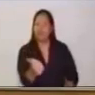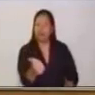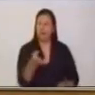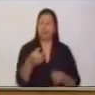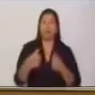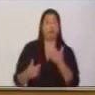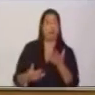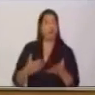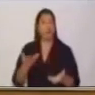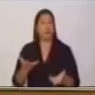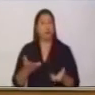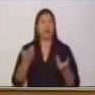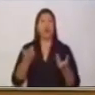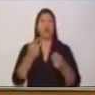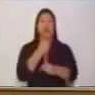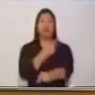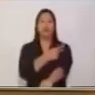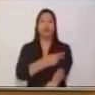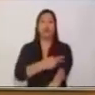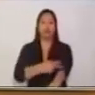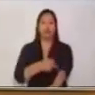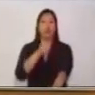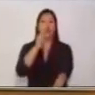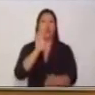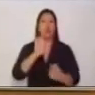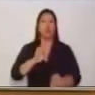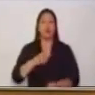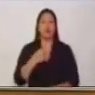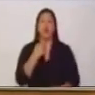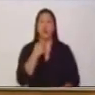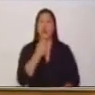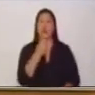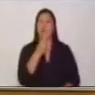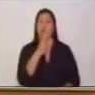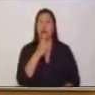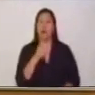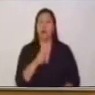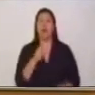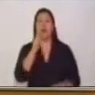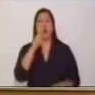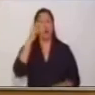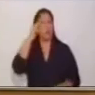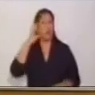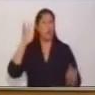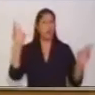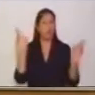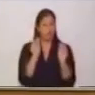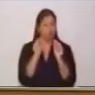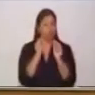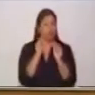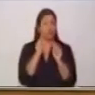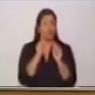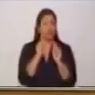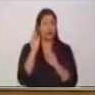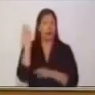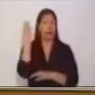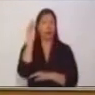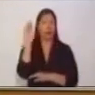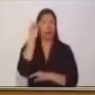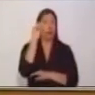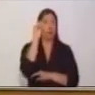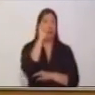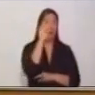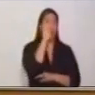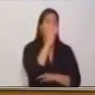narrador. Y vimos el relato breve, El dinosaurio, de Augusto Monterroso. Hoy nuevamente veremos